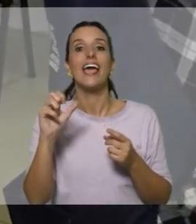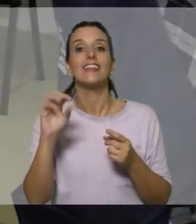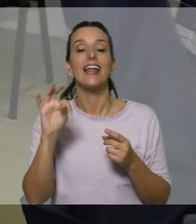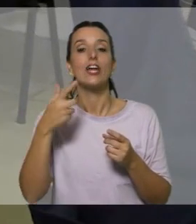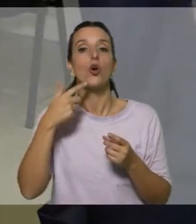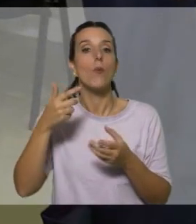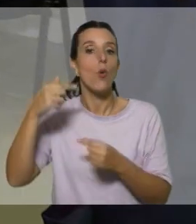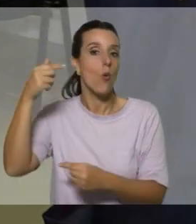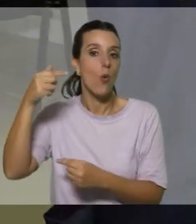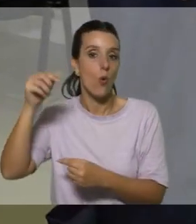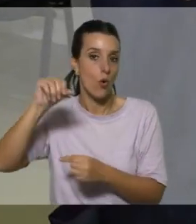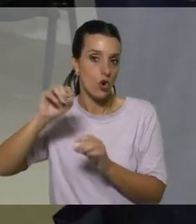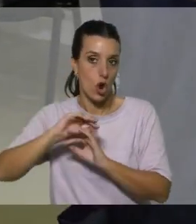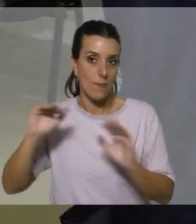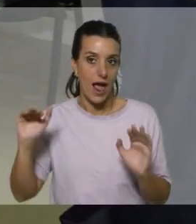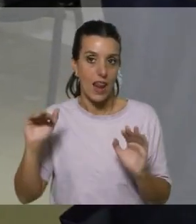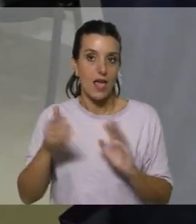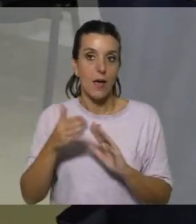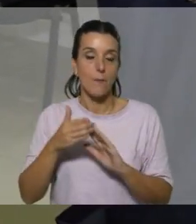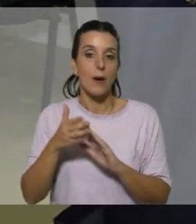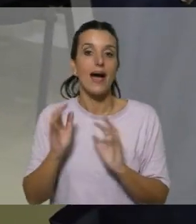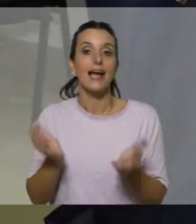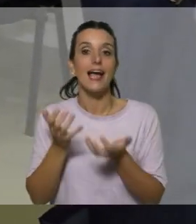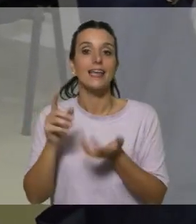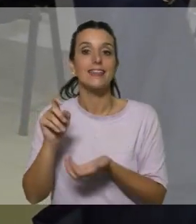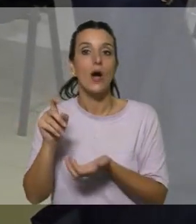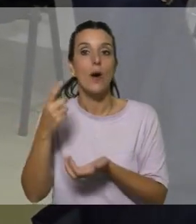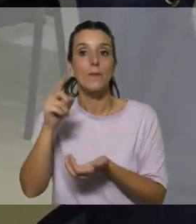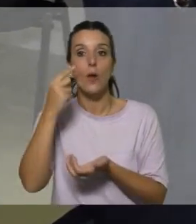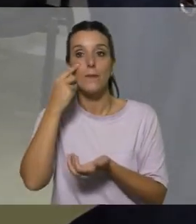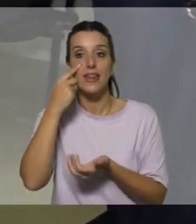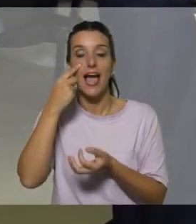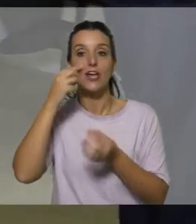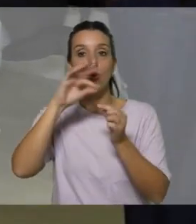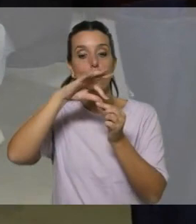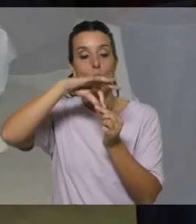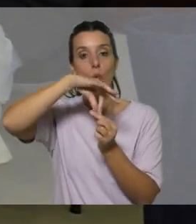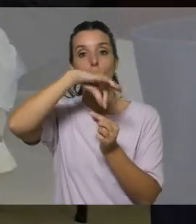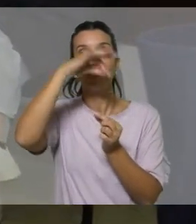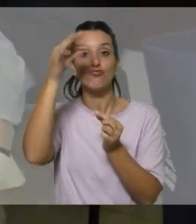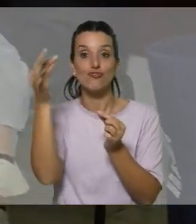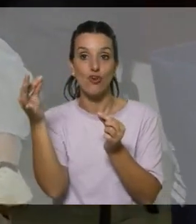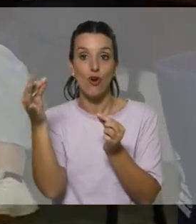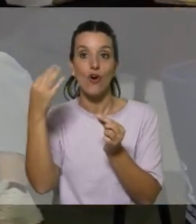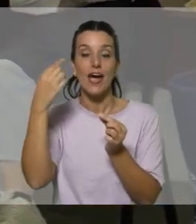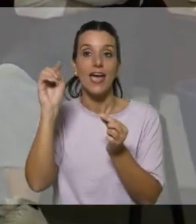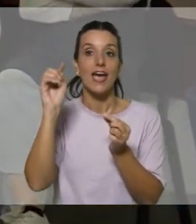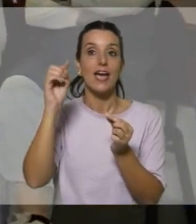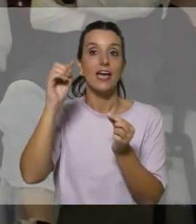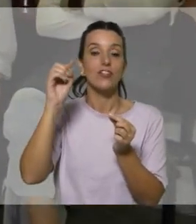pava común y corriente, normal, donde vamos a calentar el agua, pero fíjate que tiene como un cuello de cisne que hace que el agua